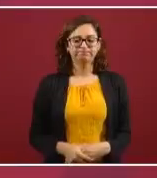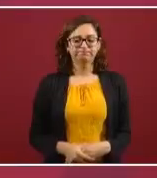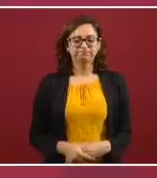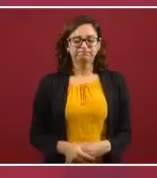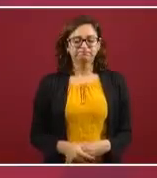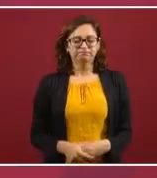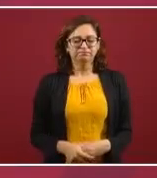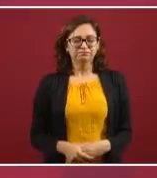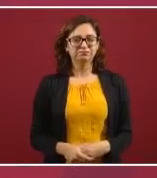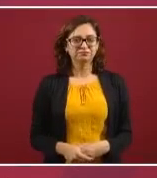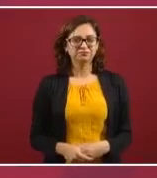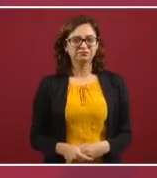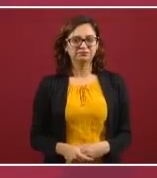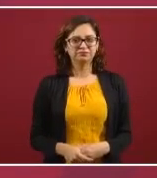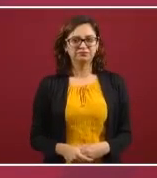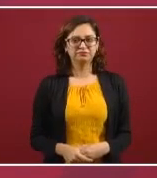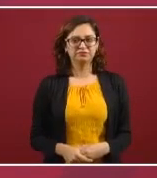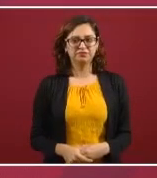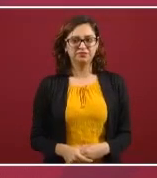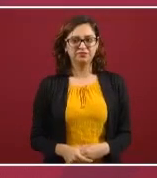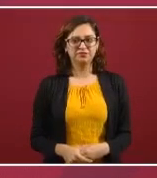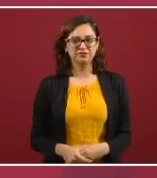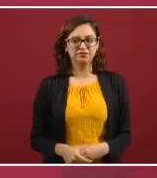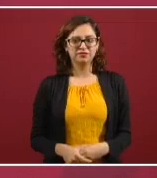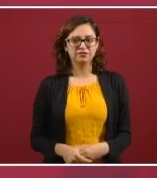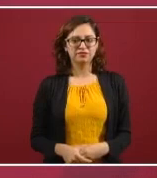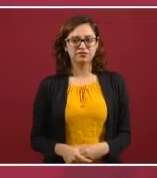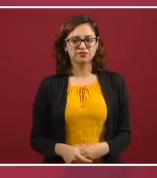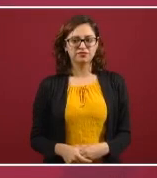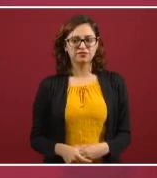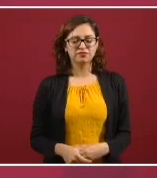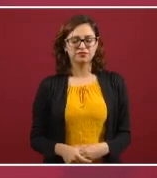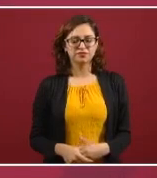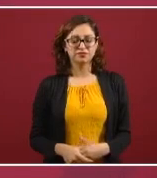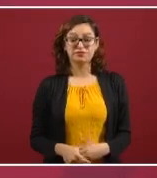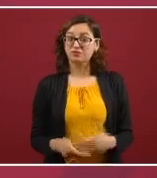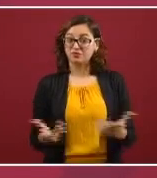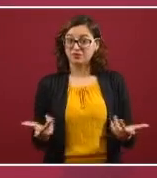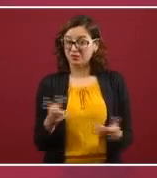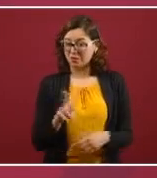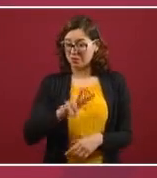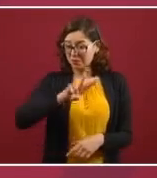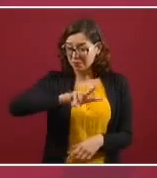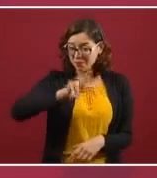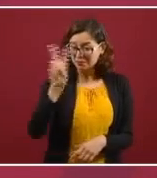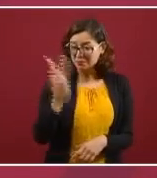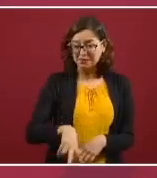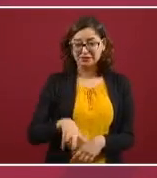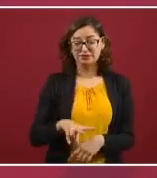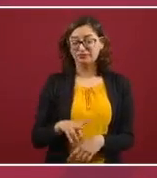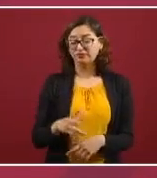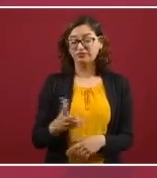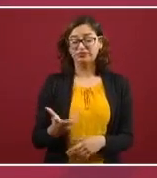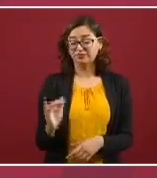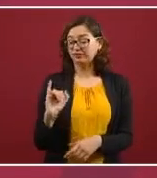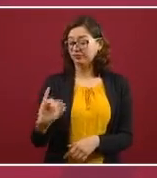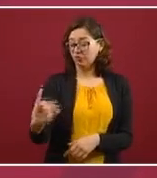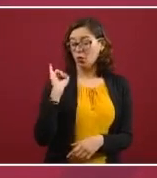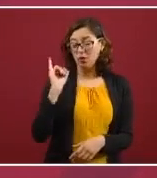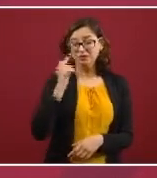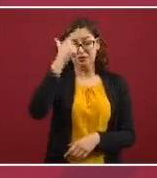Fue una tarde, noche muy difícil, de crisis, el